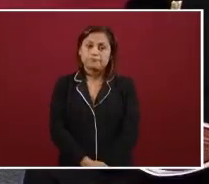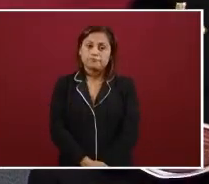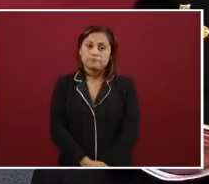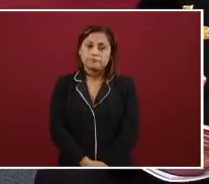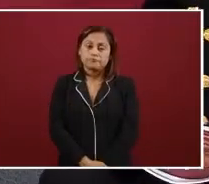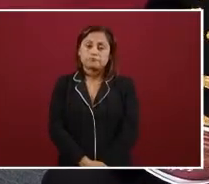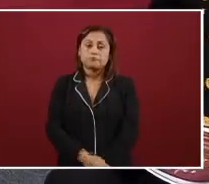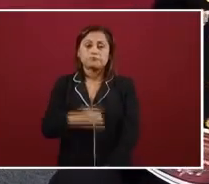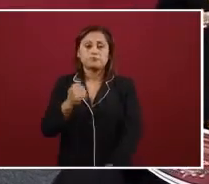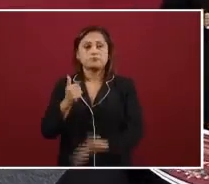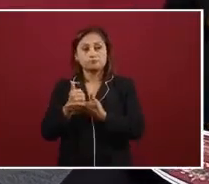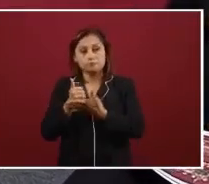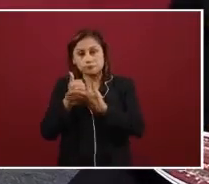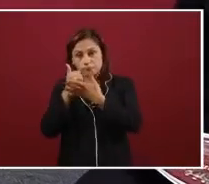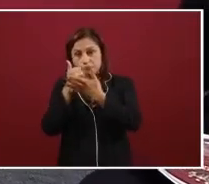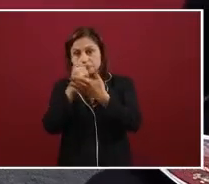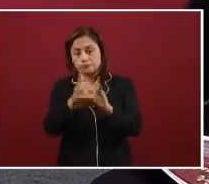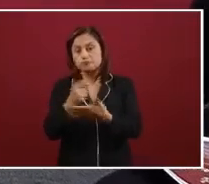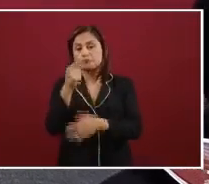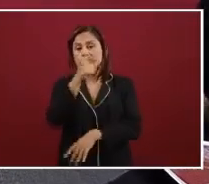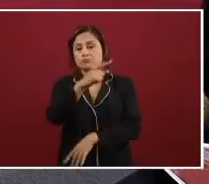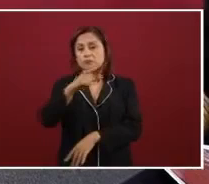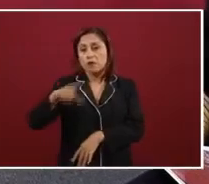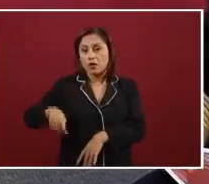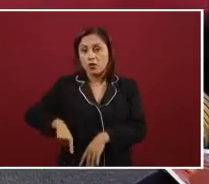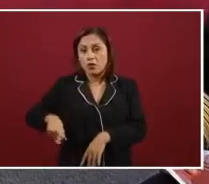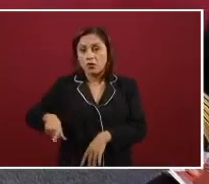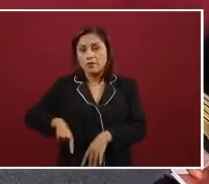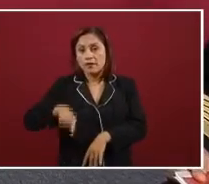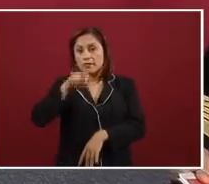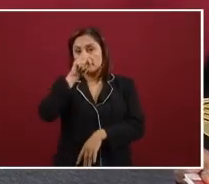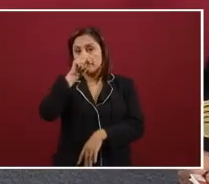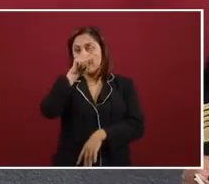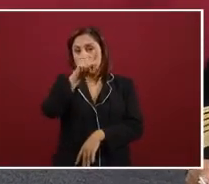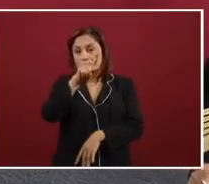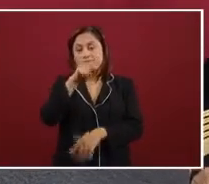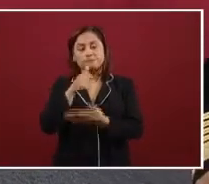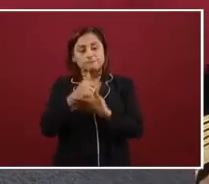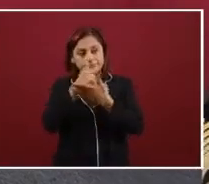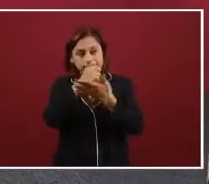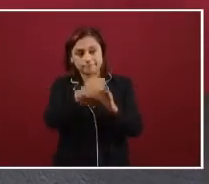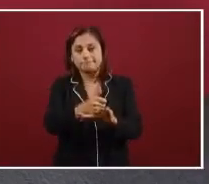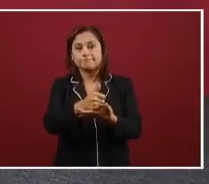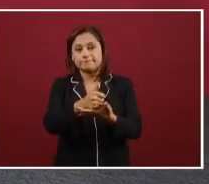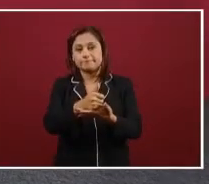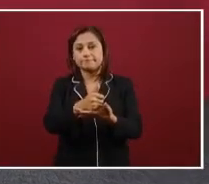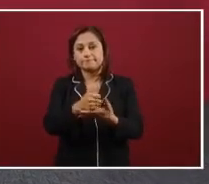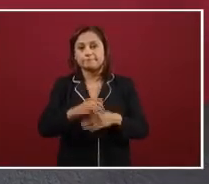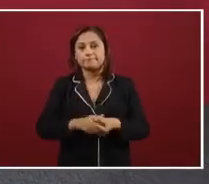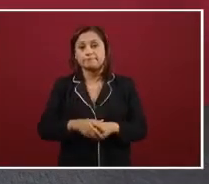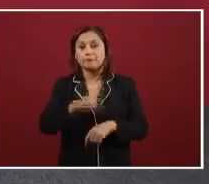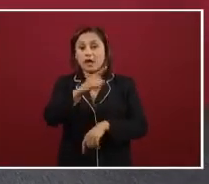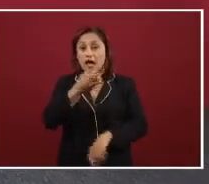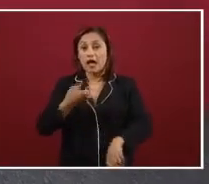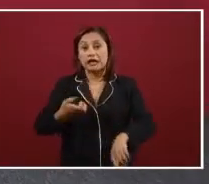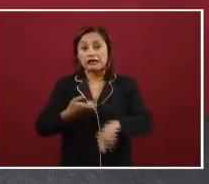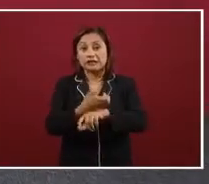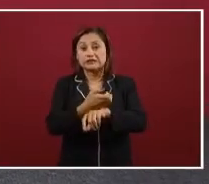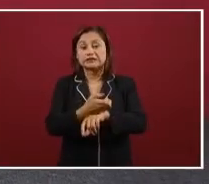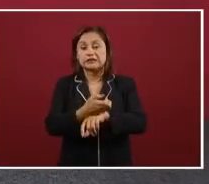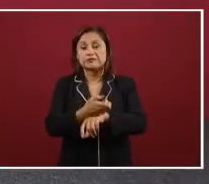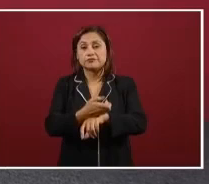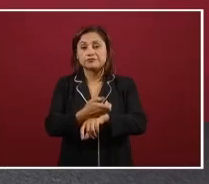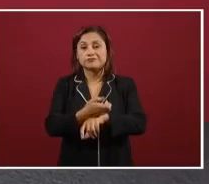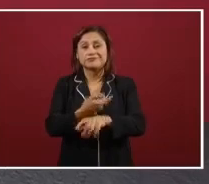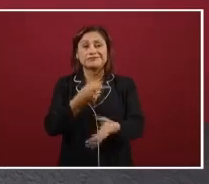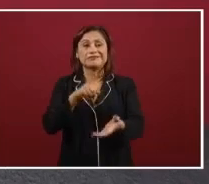ayudando al gobierno de Jalisco. Es un estado que está padeciendo